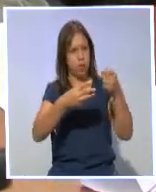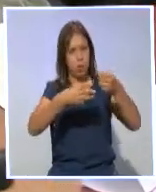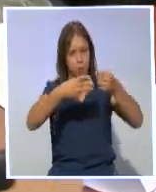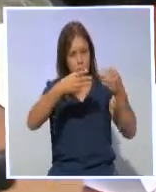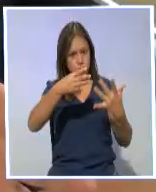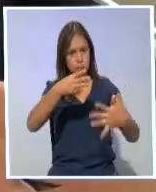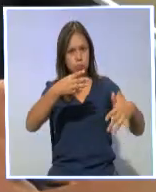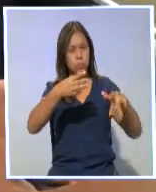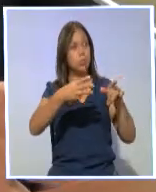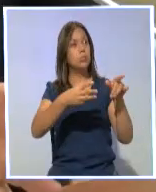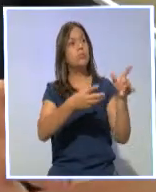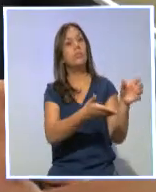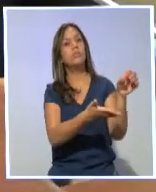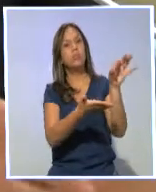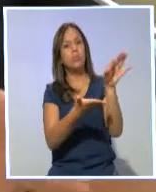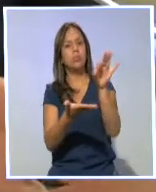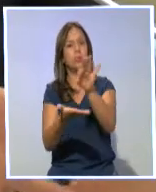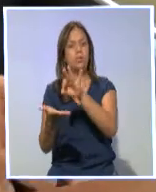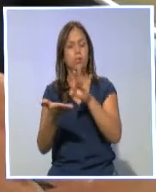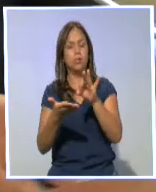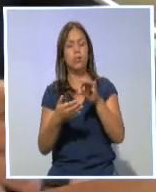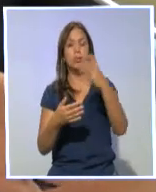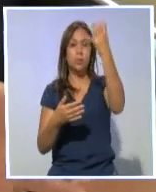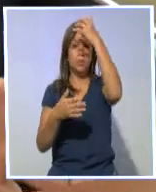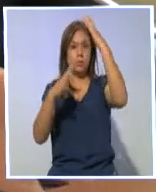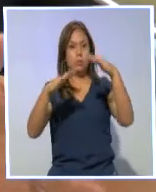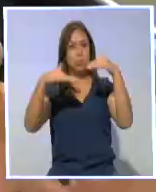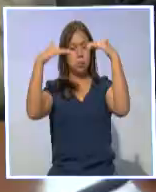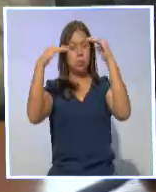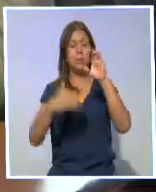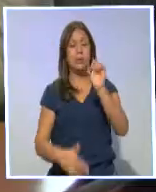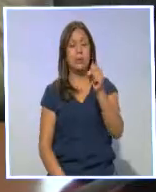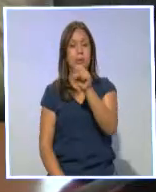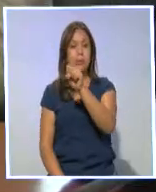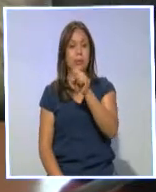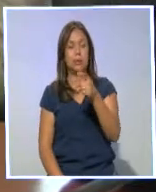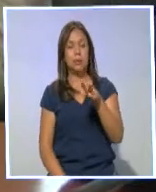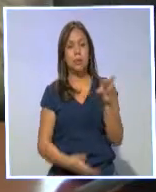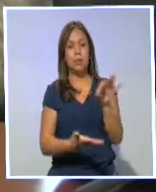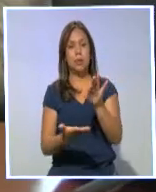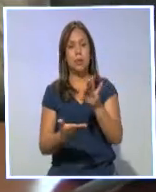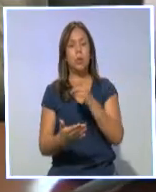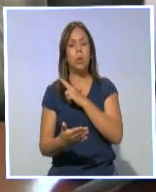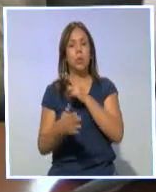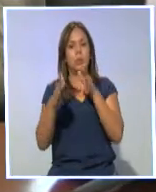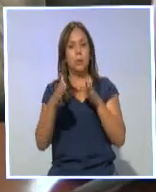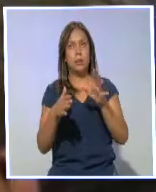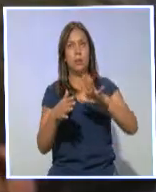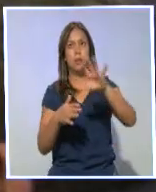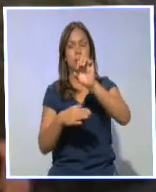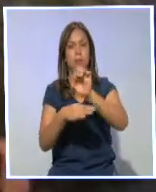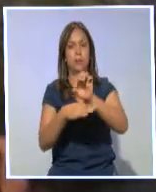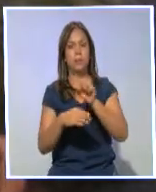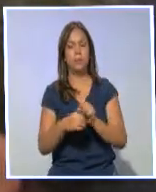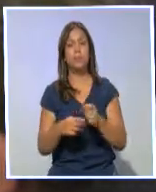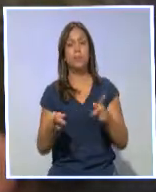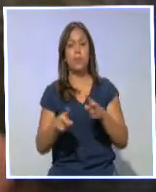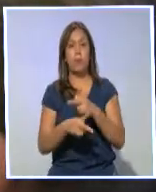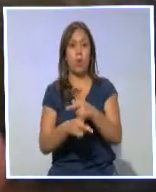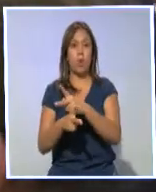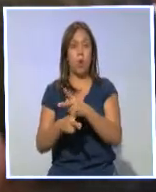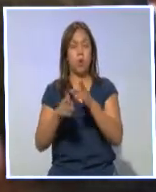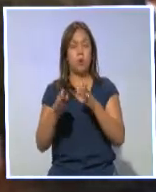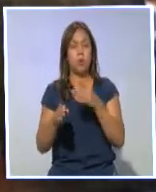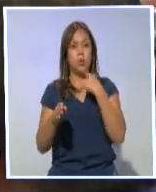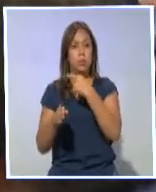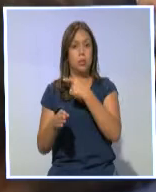Superior, CEACES, del Consejo de Educación Superior, CES, y representantes de universidades del país. Mauro Servino, consejero del CEACES,